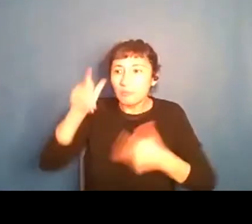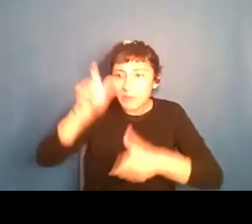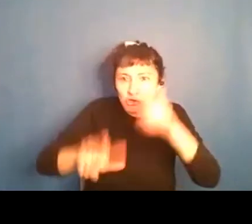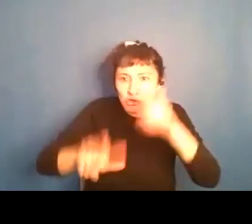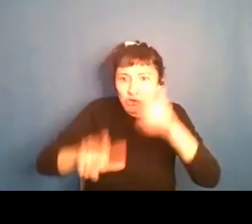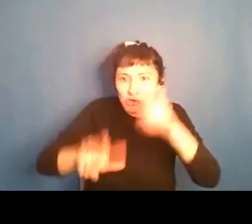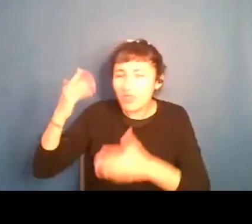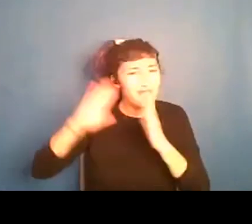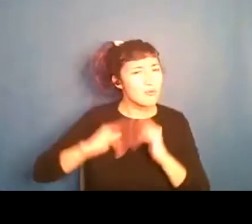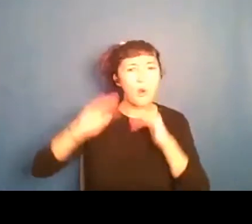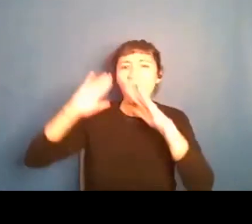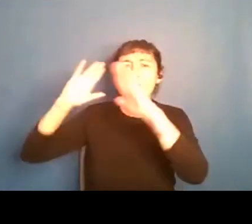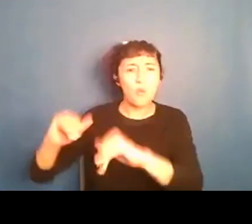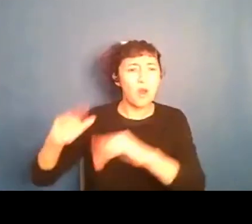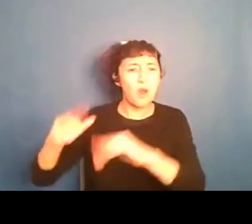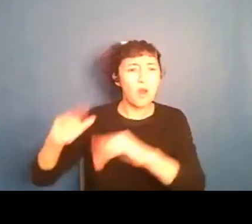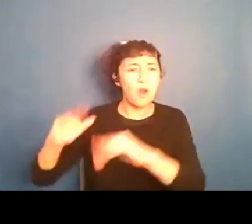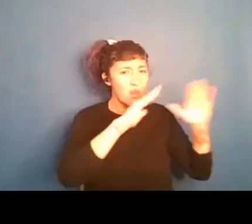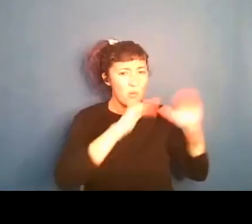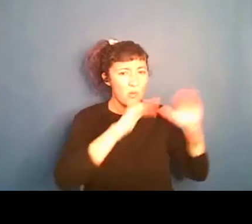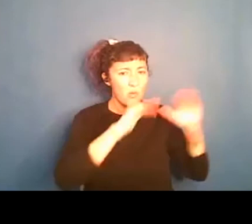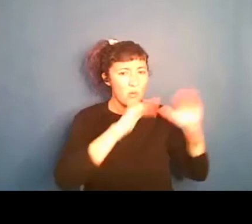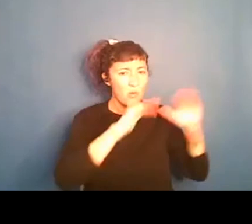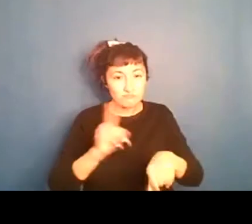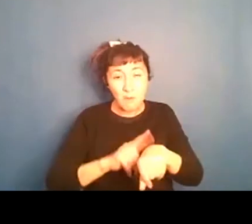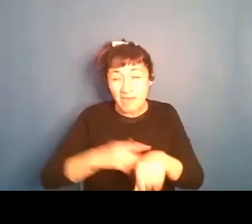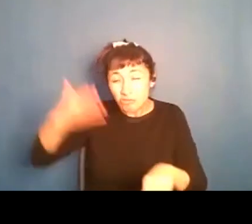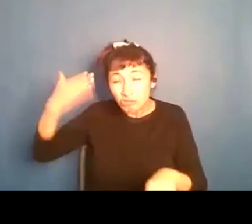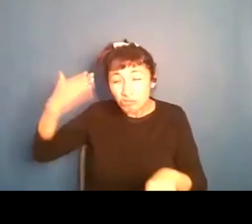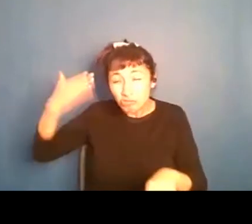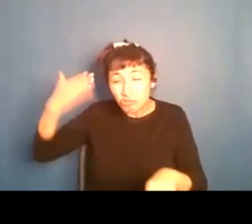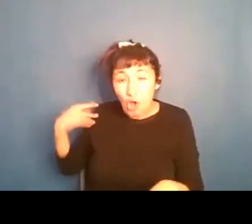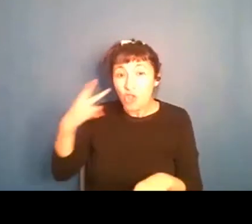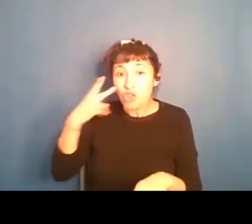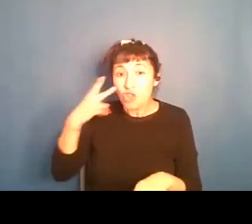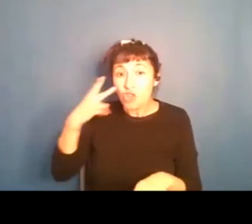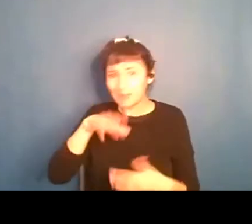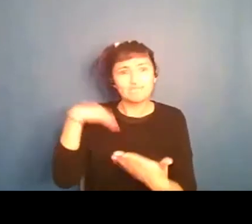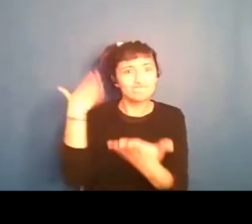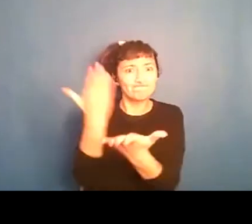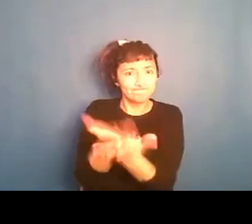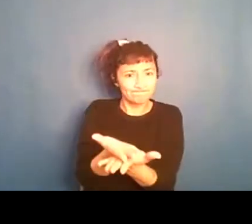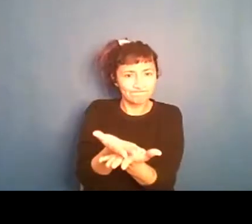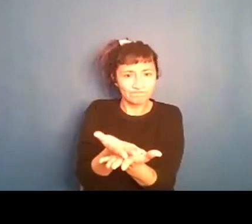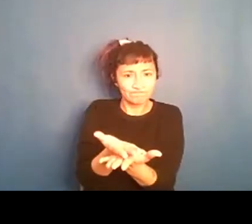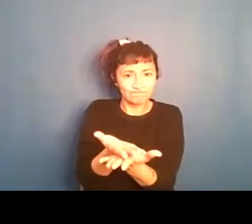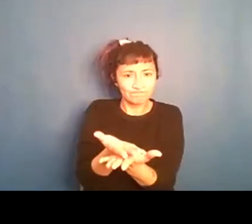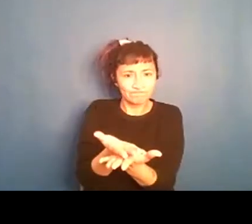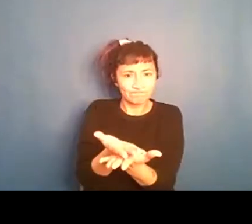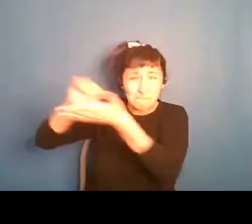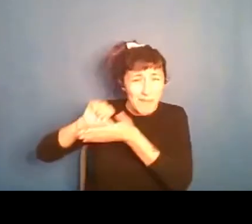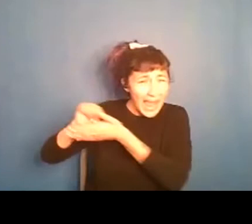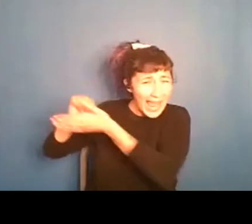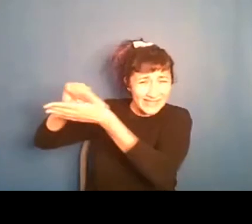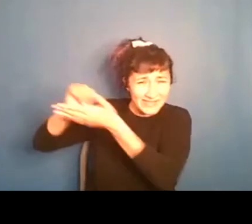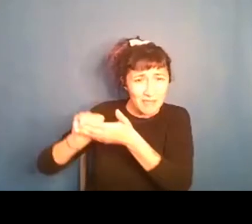sordas. En ese momento, 2007, que se presentó el proyecto, había un montón de países de Sudamérica que